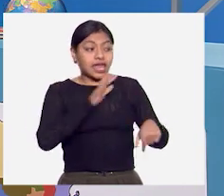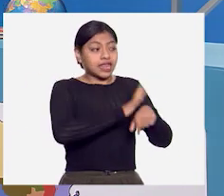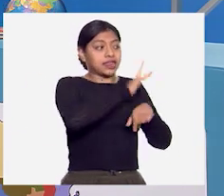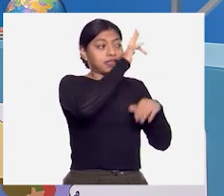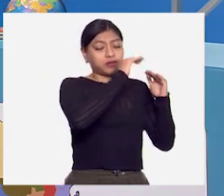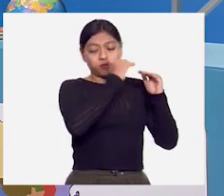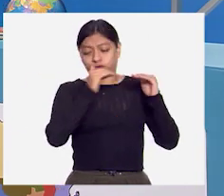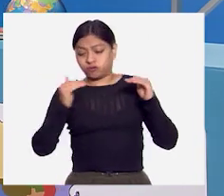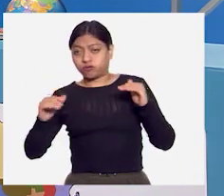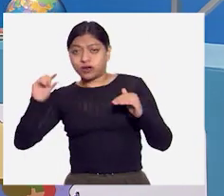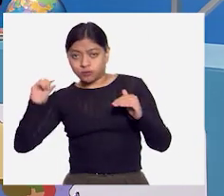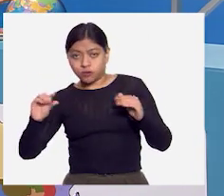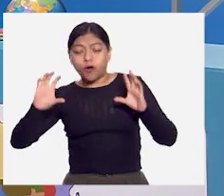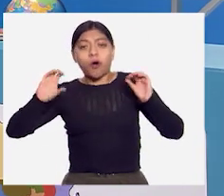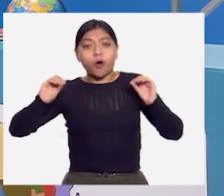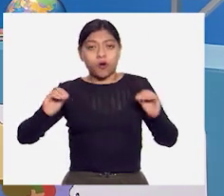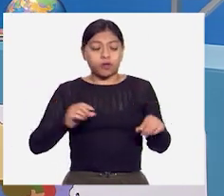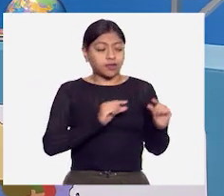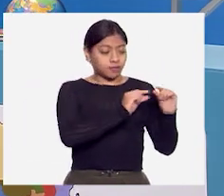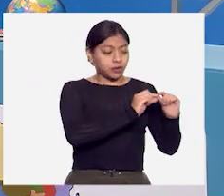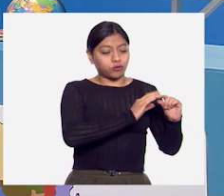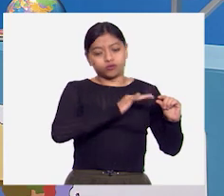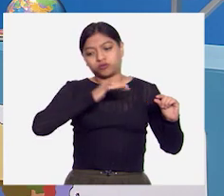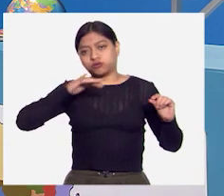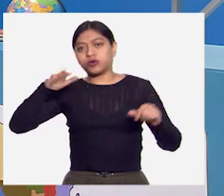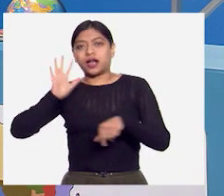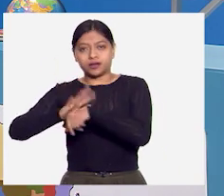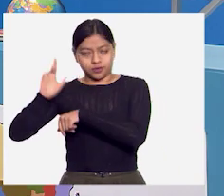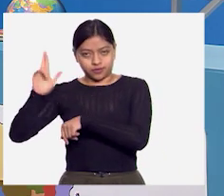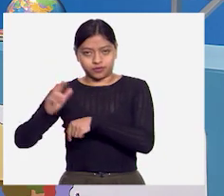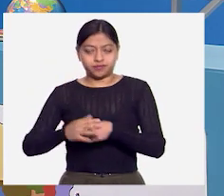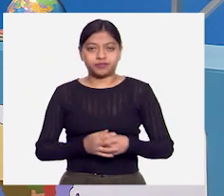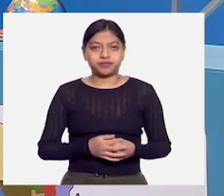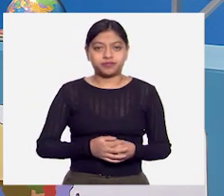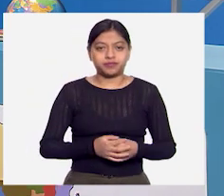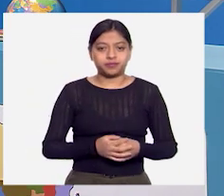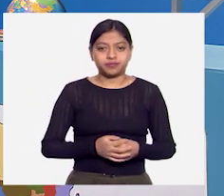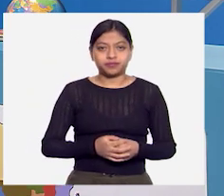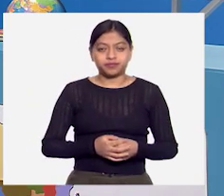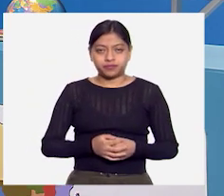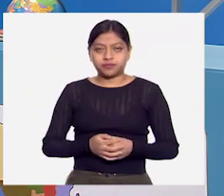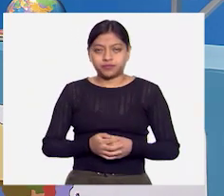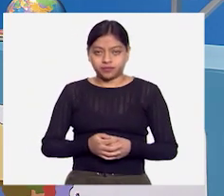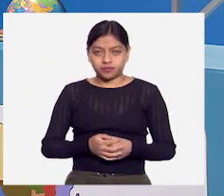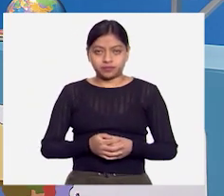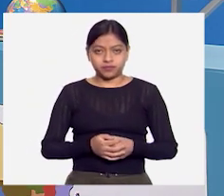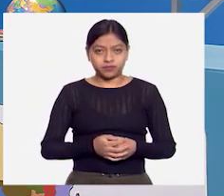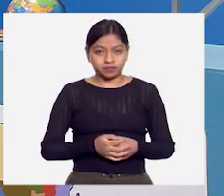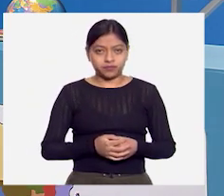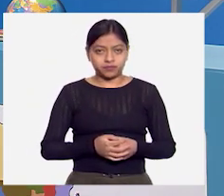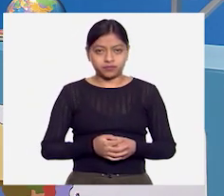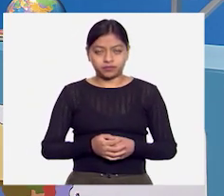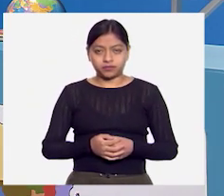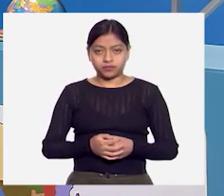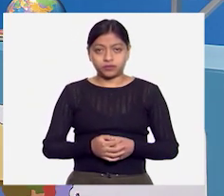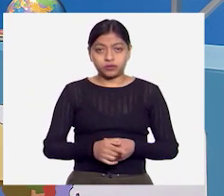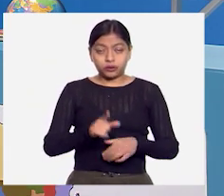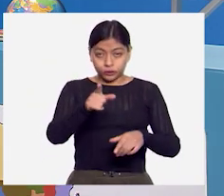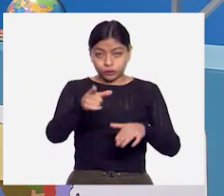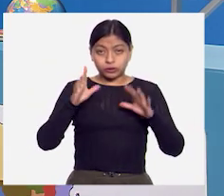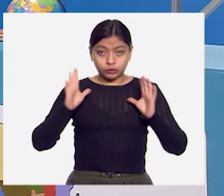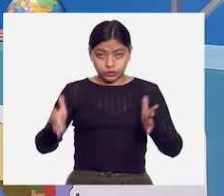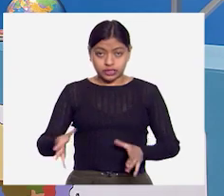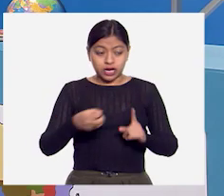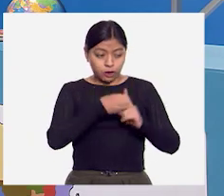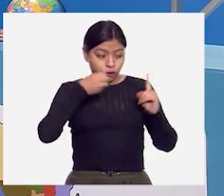menor o de menor a mayor. ¿Crees que ya contamos con esos en nuestros dos